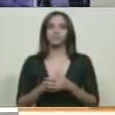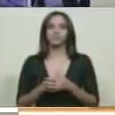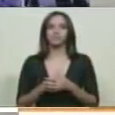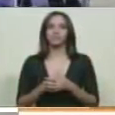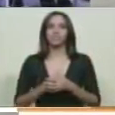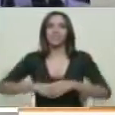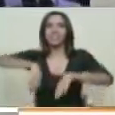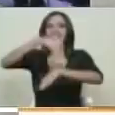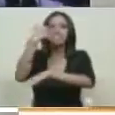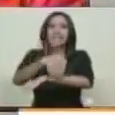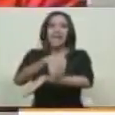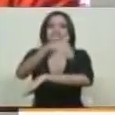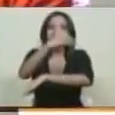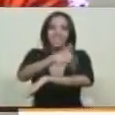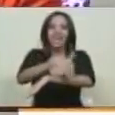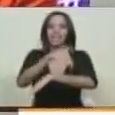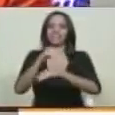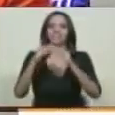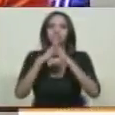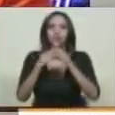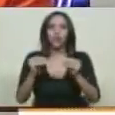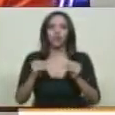Calle por calle.